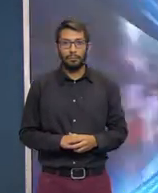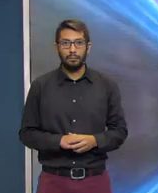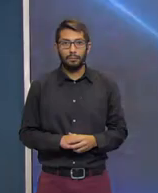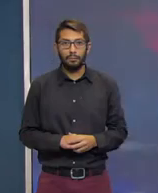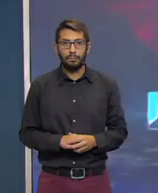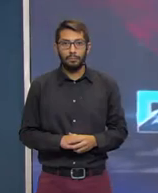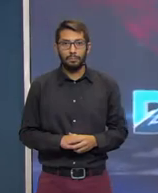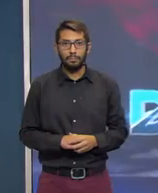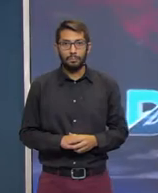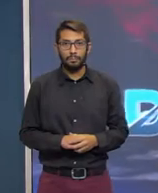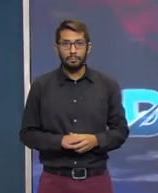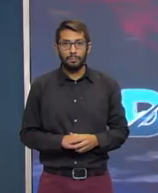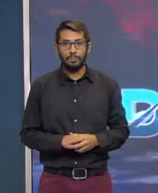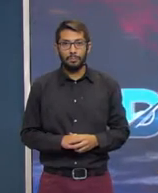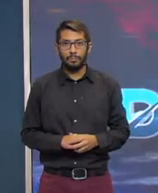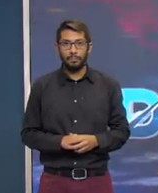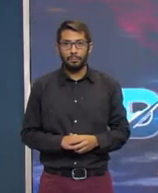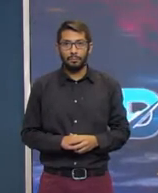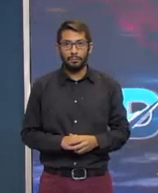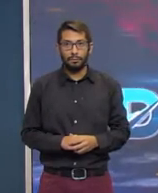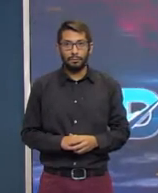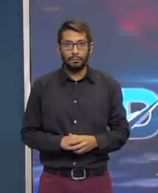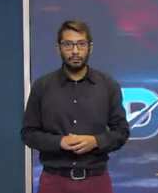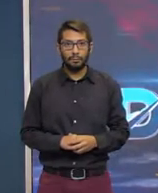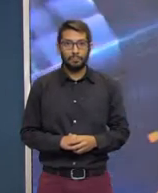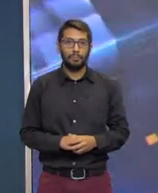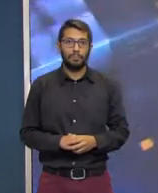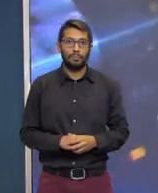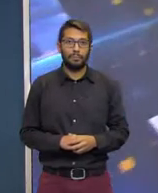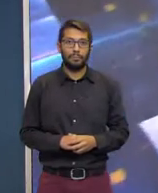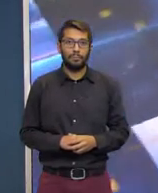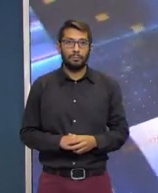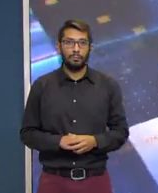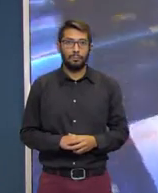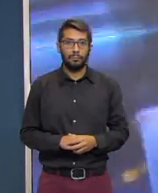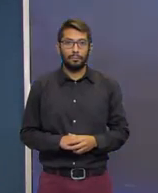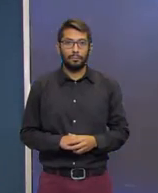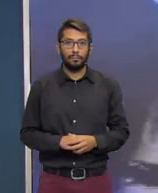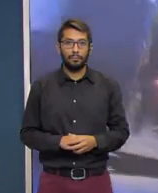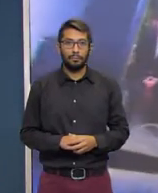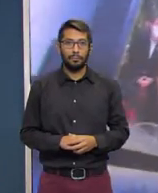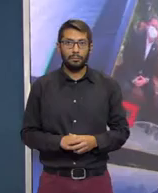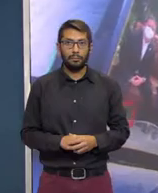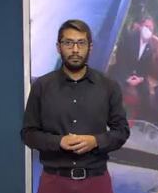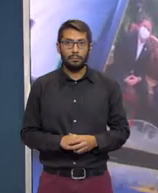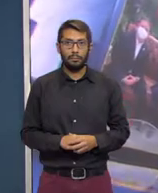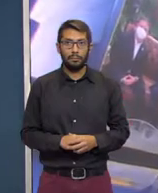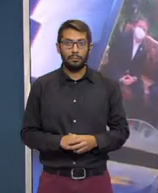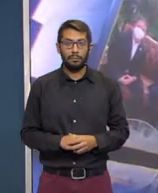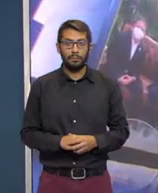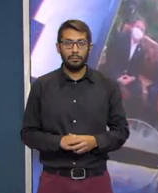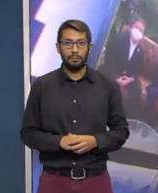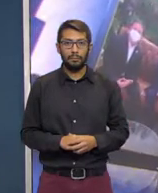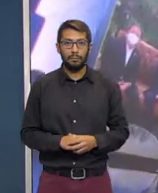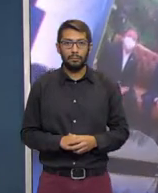el día ahí en el centro cívico, nadie ha dado la cara, nadie ha salido, ha dicho,